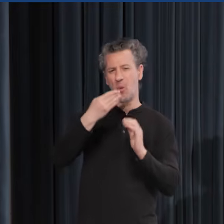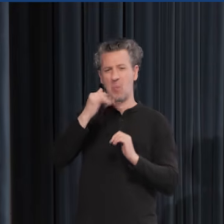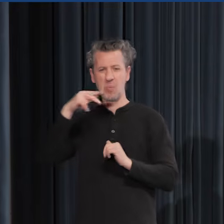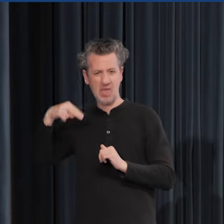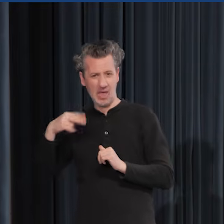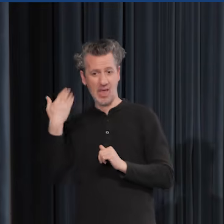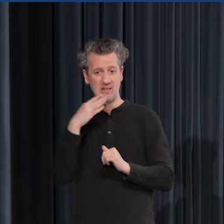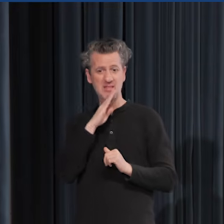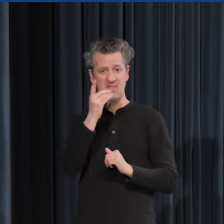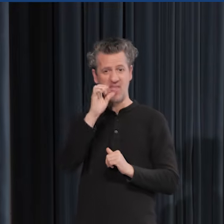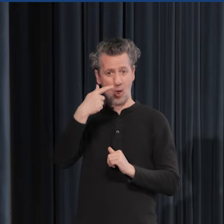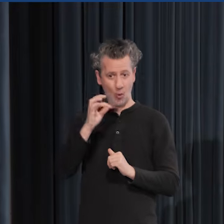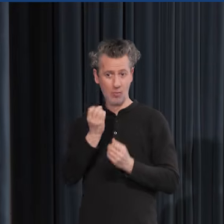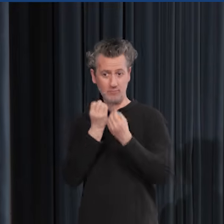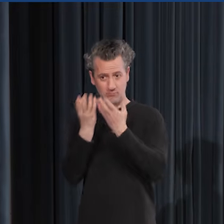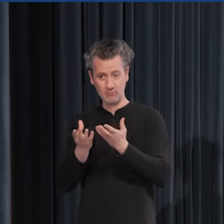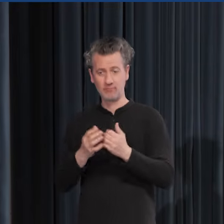Diego,